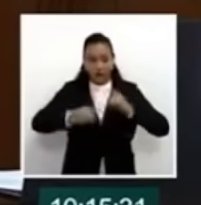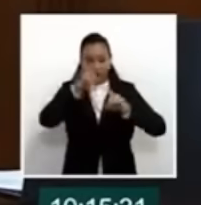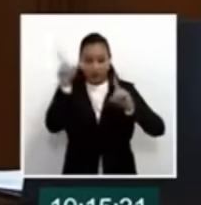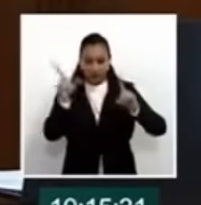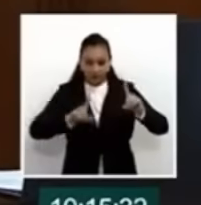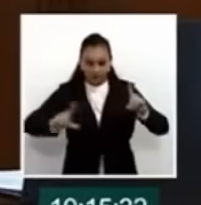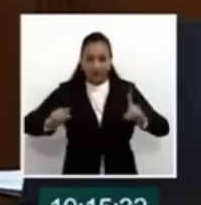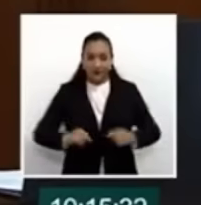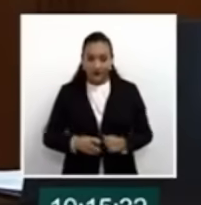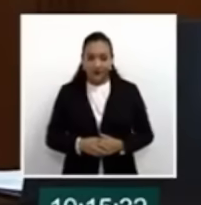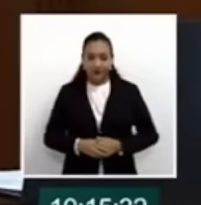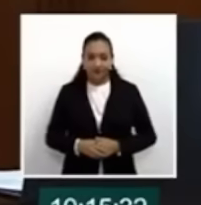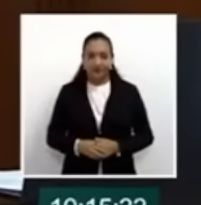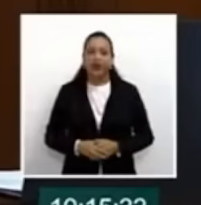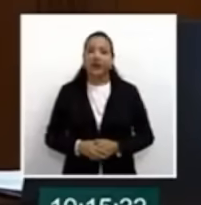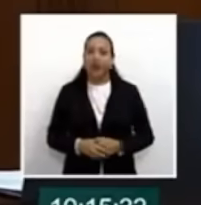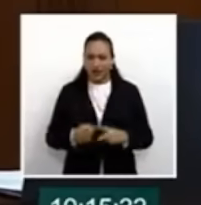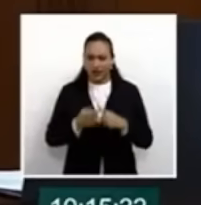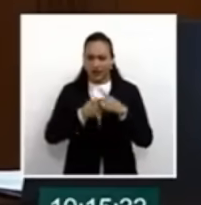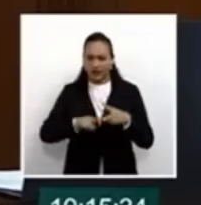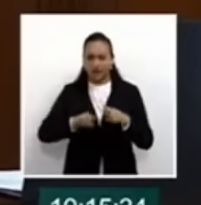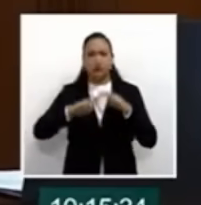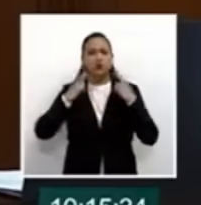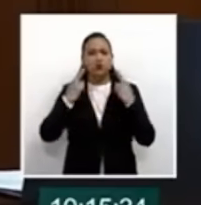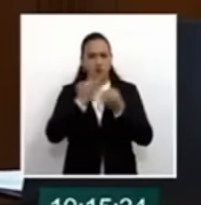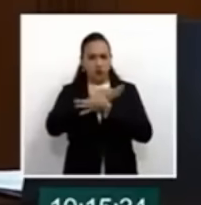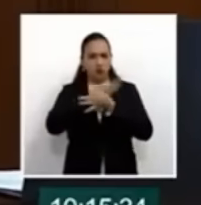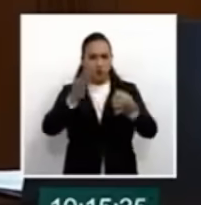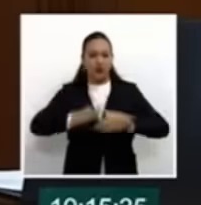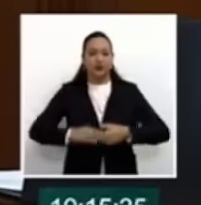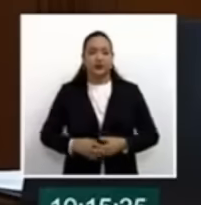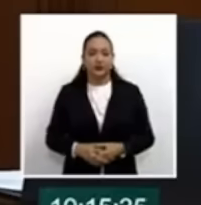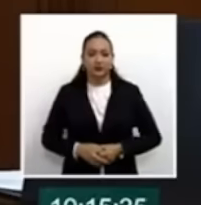Nación. Vamos a abrir esta sesión pública.